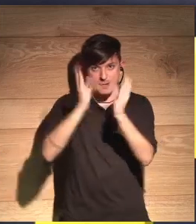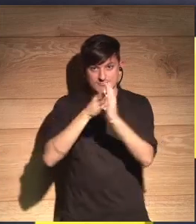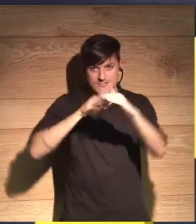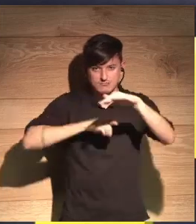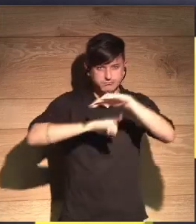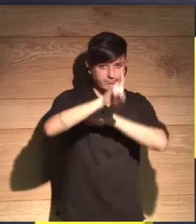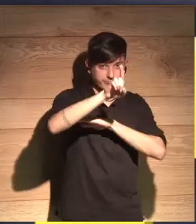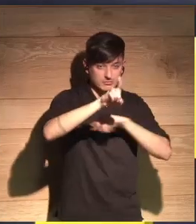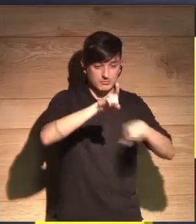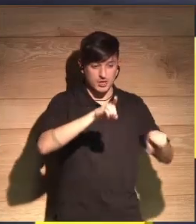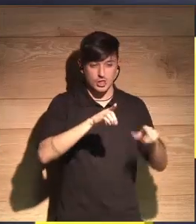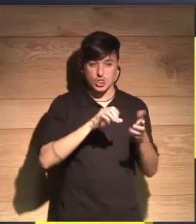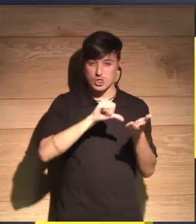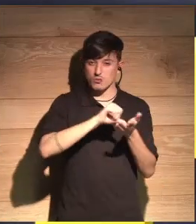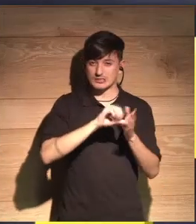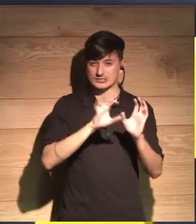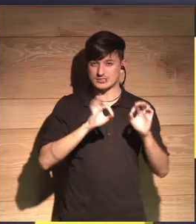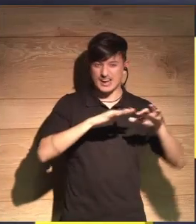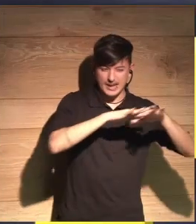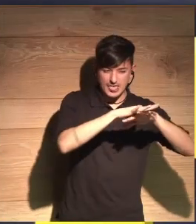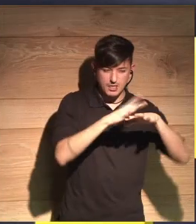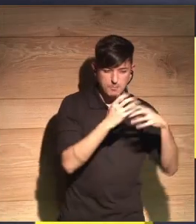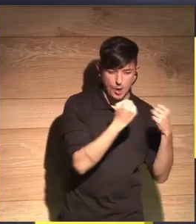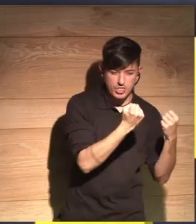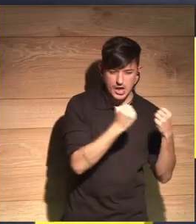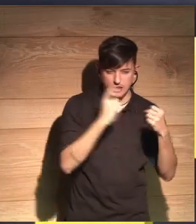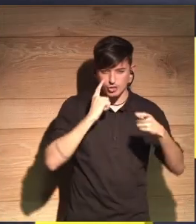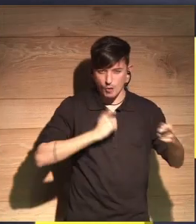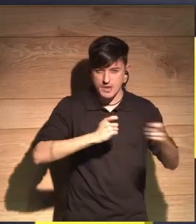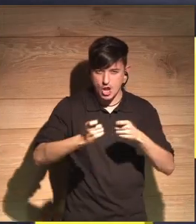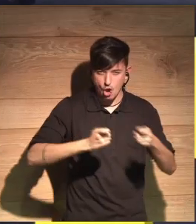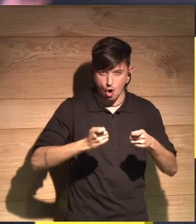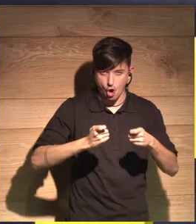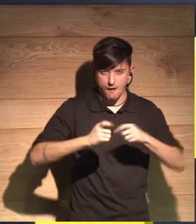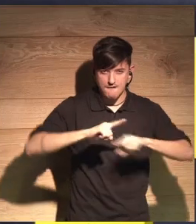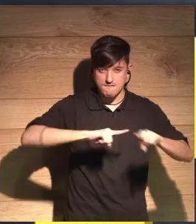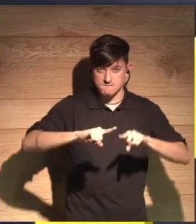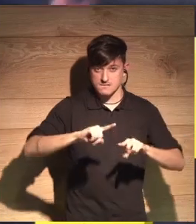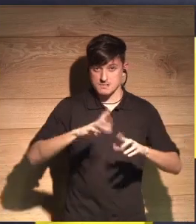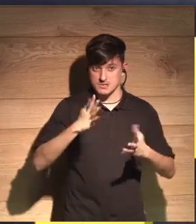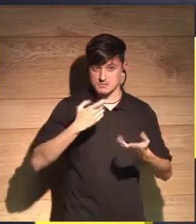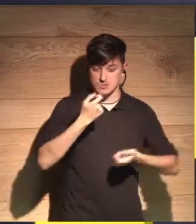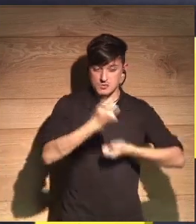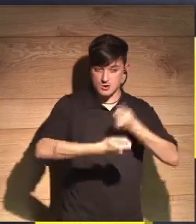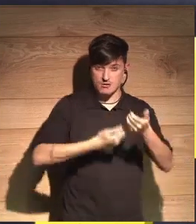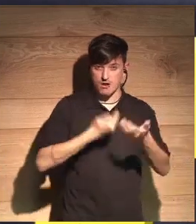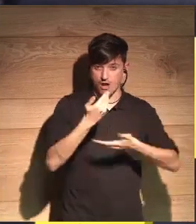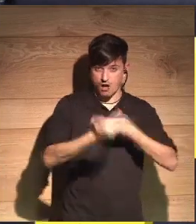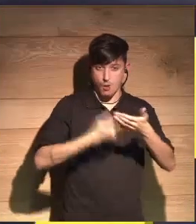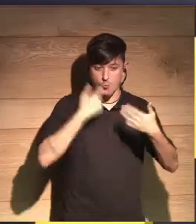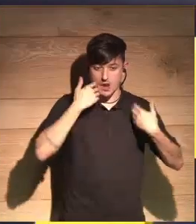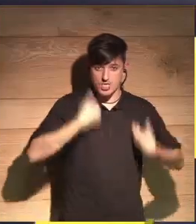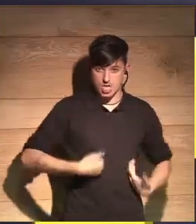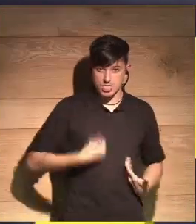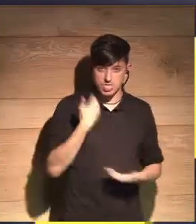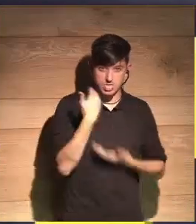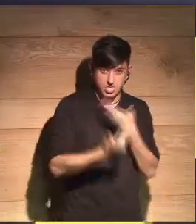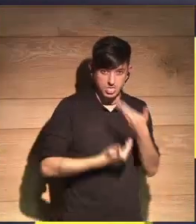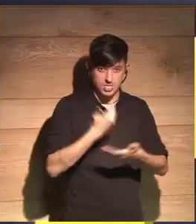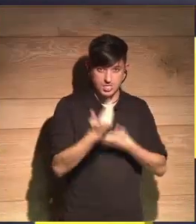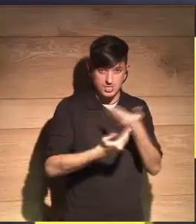son una red de poder y de dominio en sí mismas pero que conforme avanza estamos avanzando la humanidad y también esas